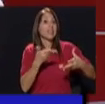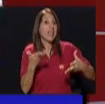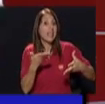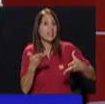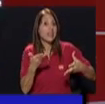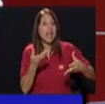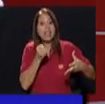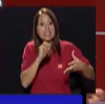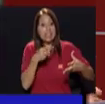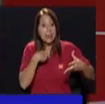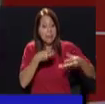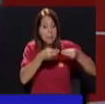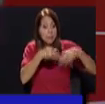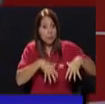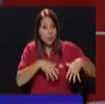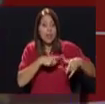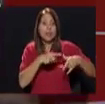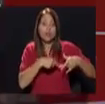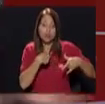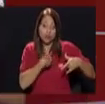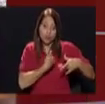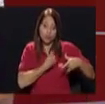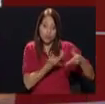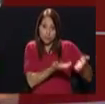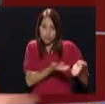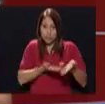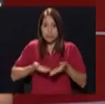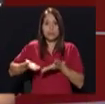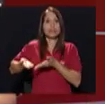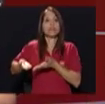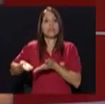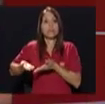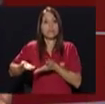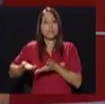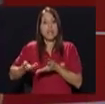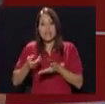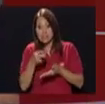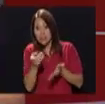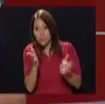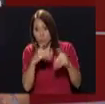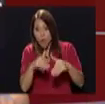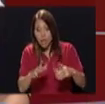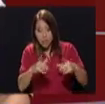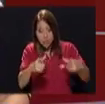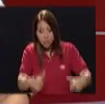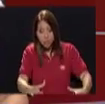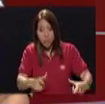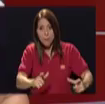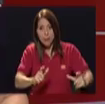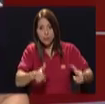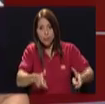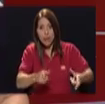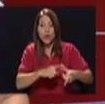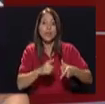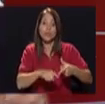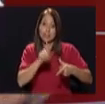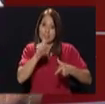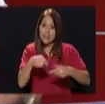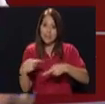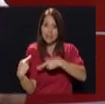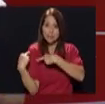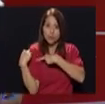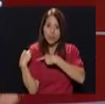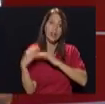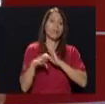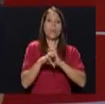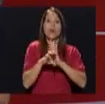un poquito de comida, entonces que quitemos los basureros en las áreas protegidas y todo el mundo sea responsable, entonces yo llevo